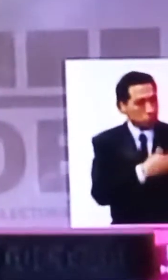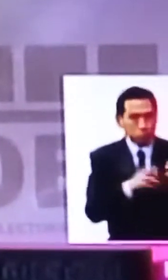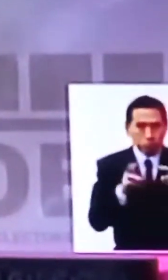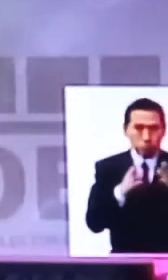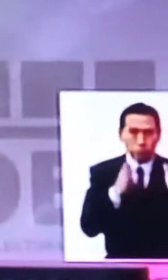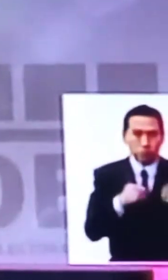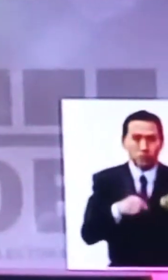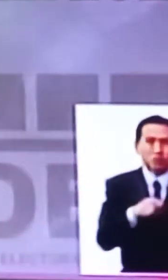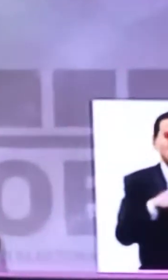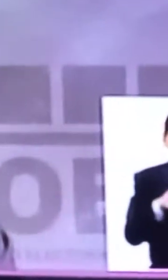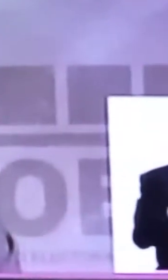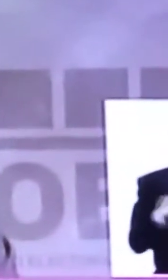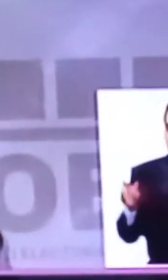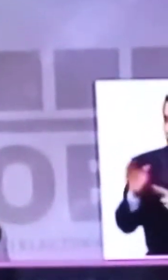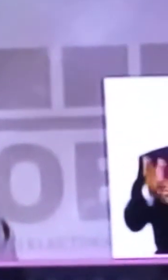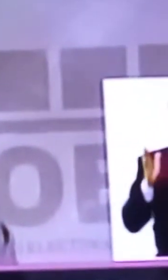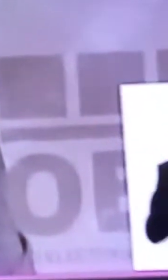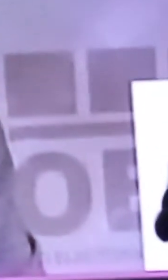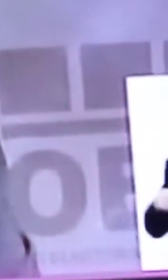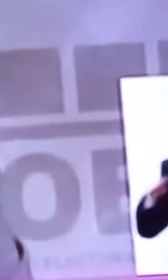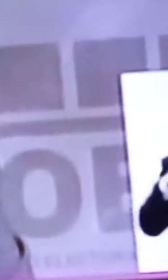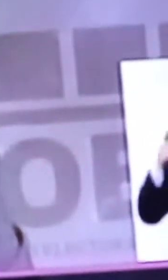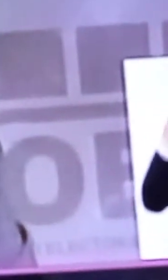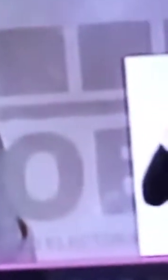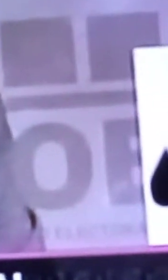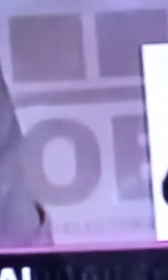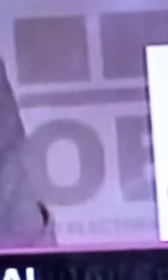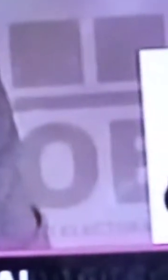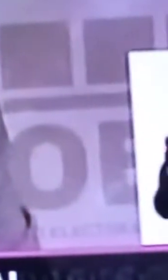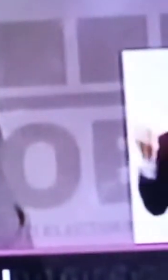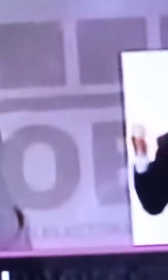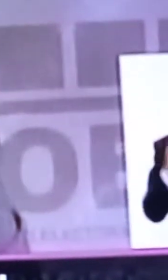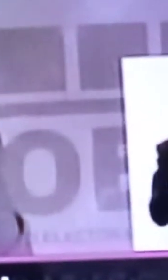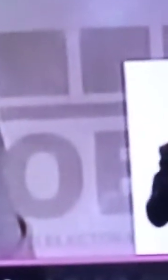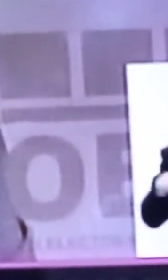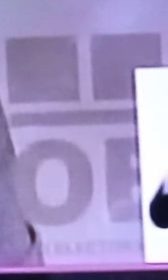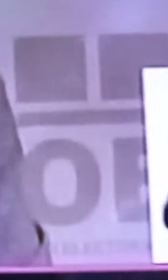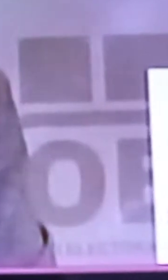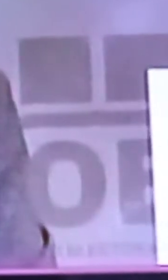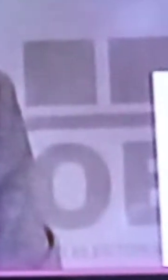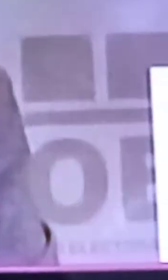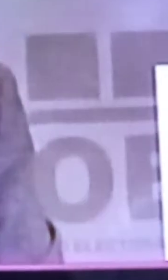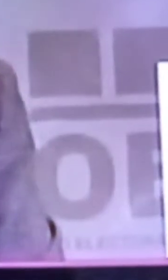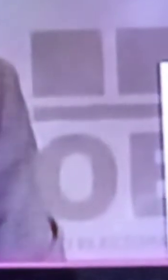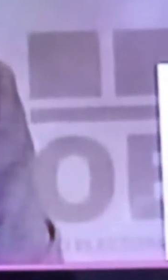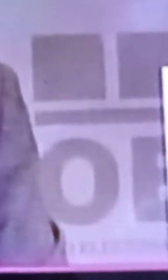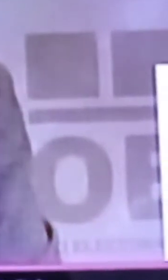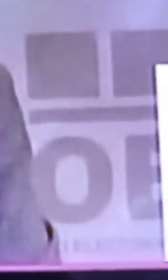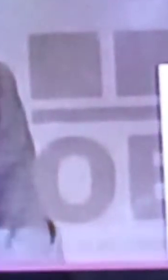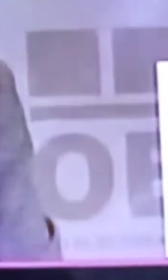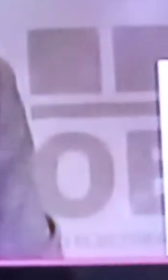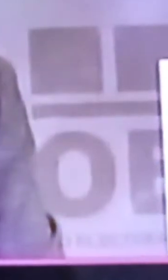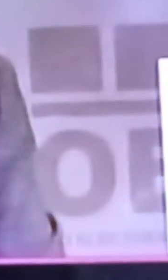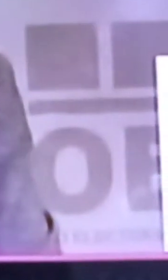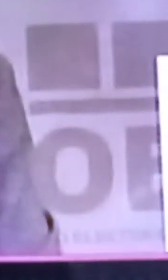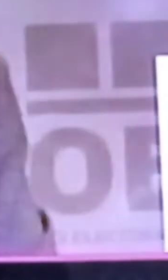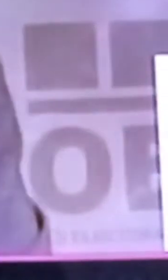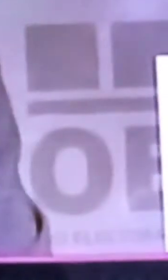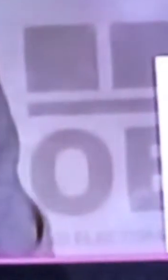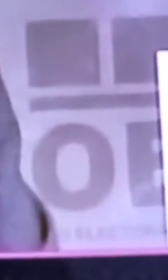de delegados de organizaciones políticas, procedimos a ampliar la capacidad